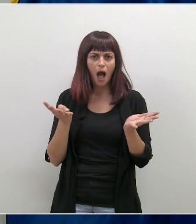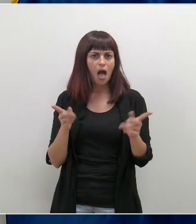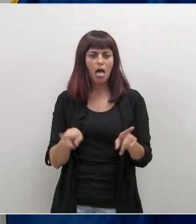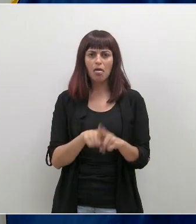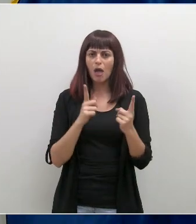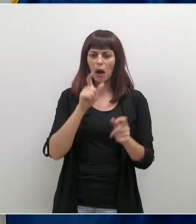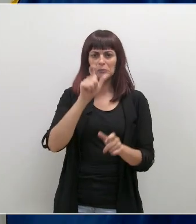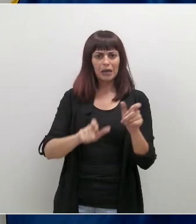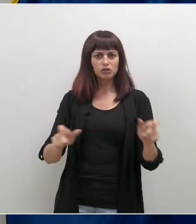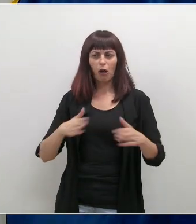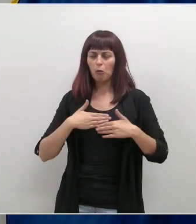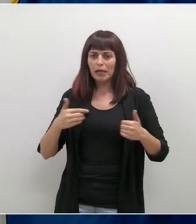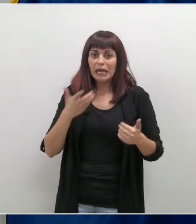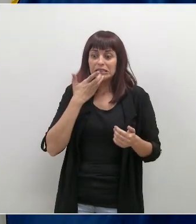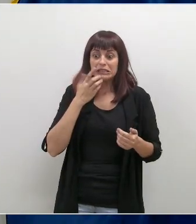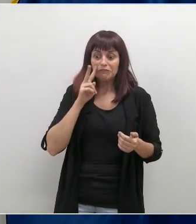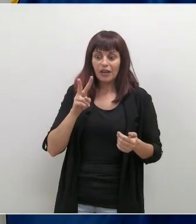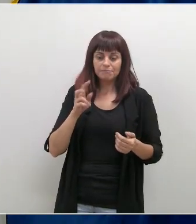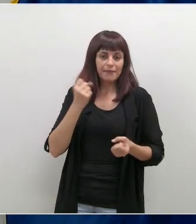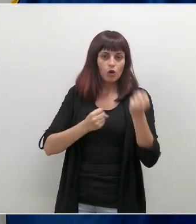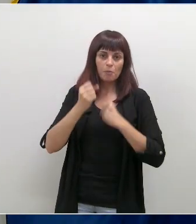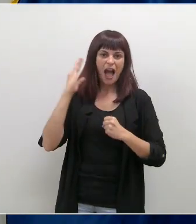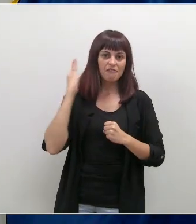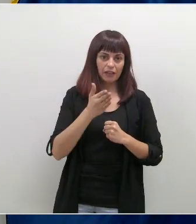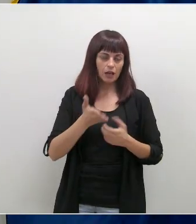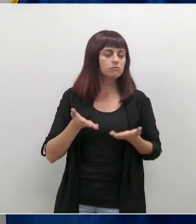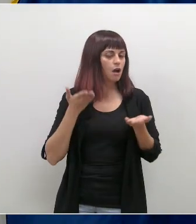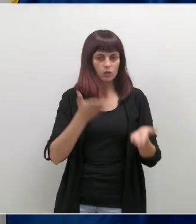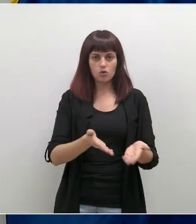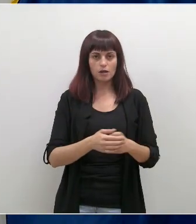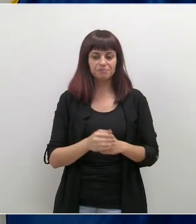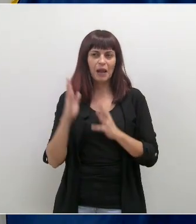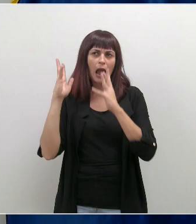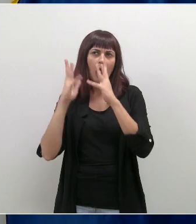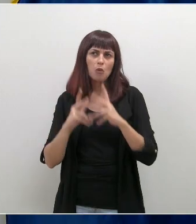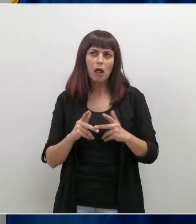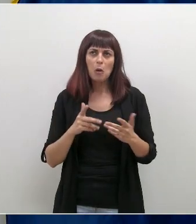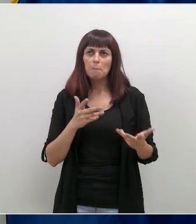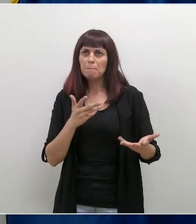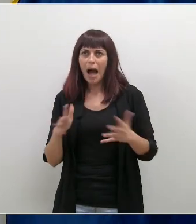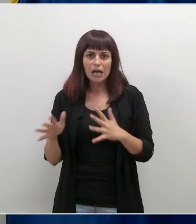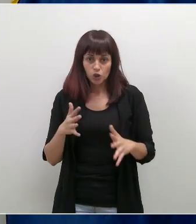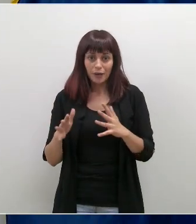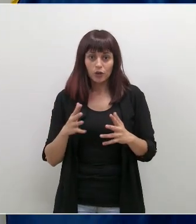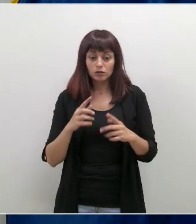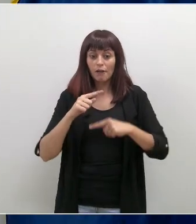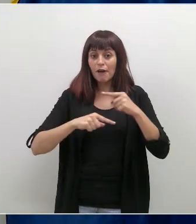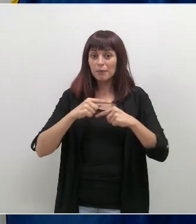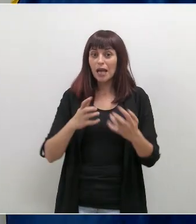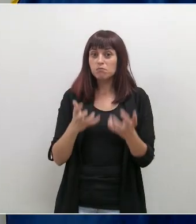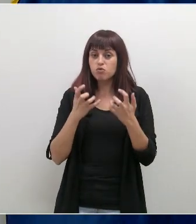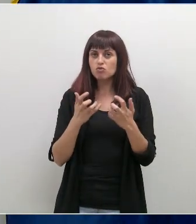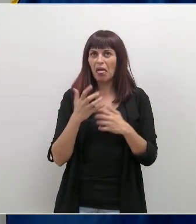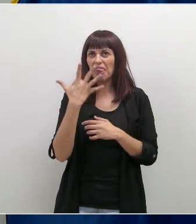todos aquellos que hayan podido ver afectada su economía. Hemos calculado que pueden ser potenciales beneficiarios de esta ayuda en torno